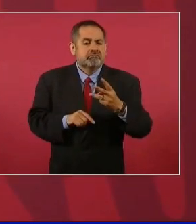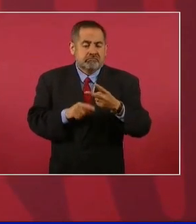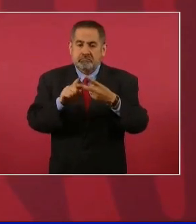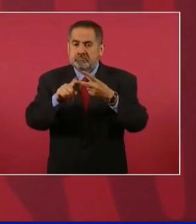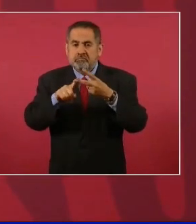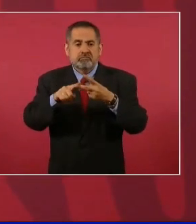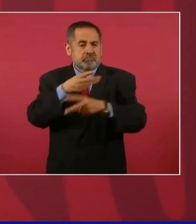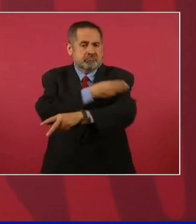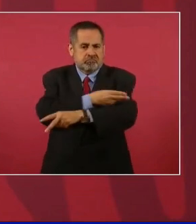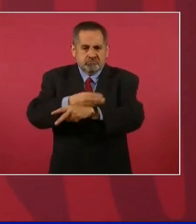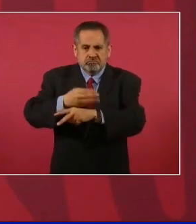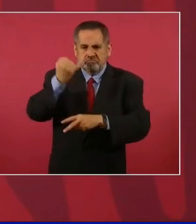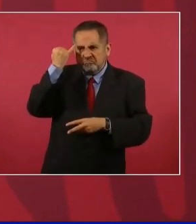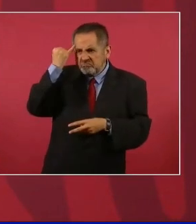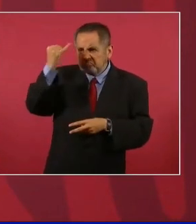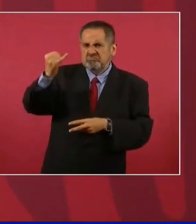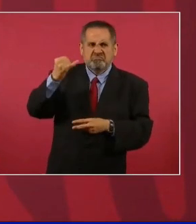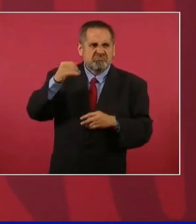por sus ideales